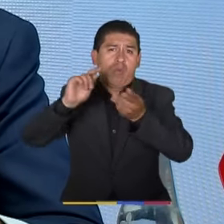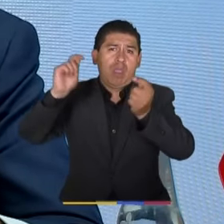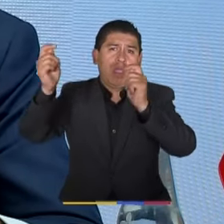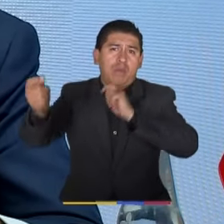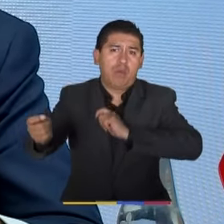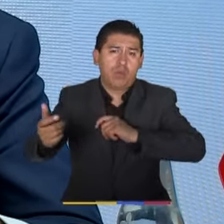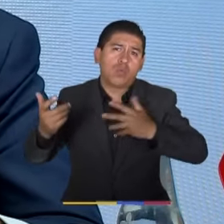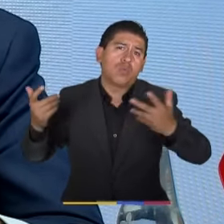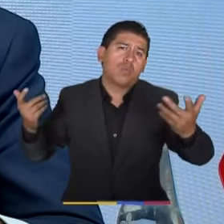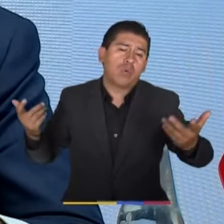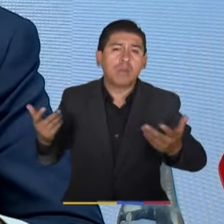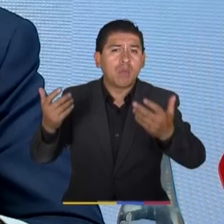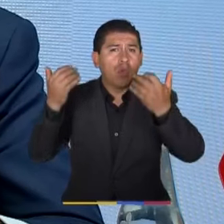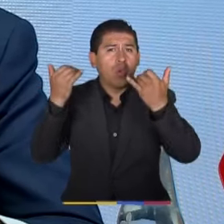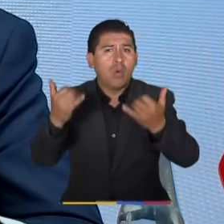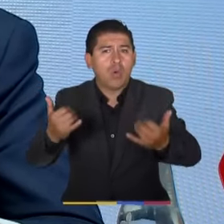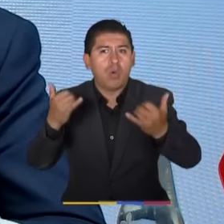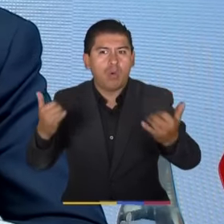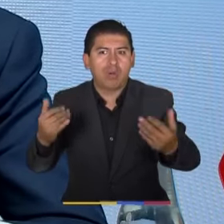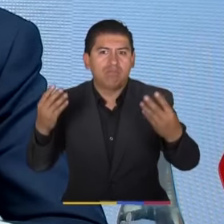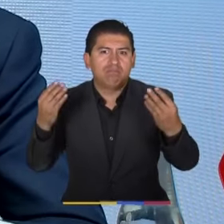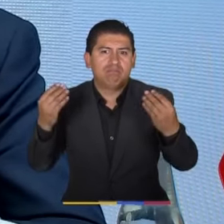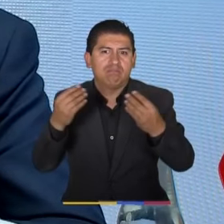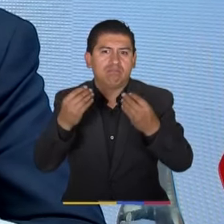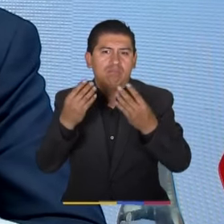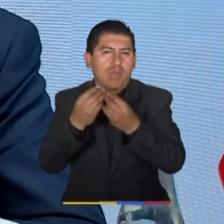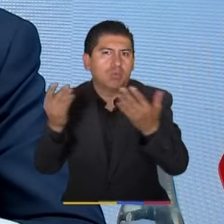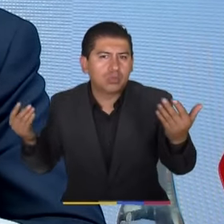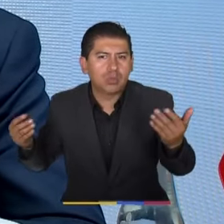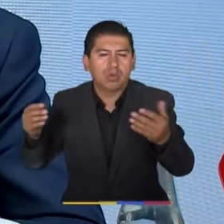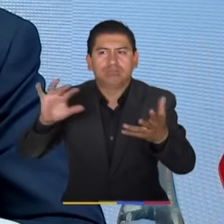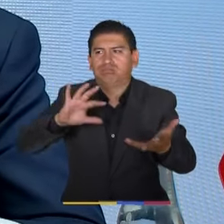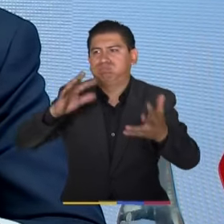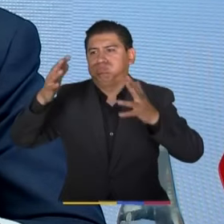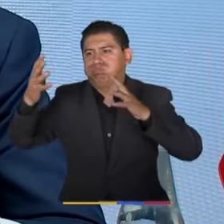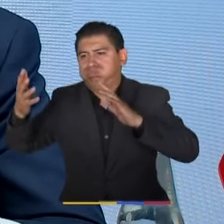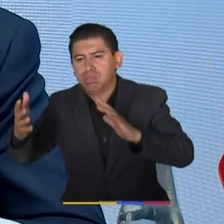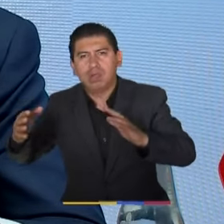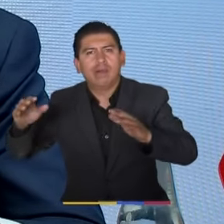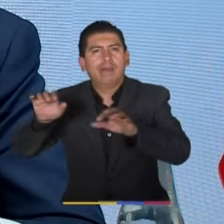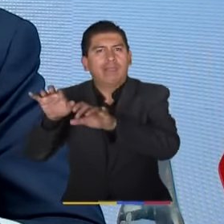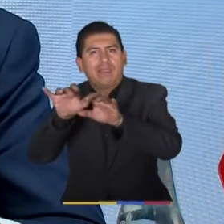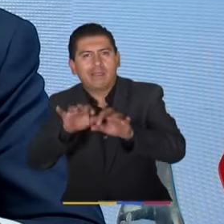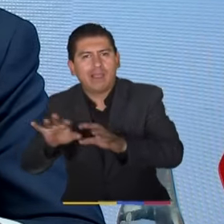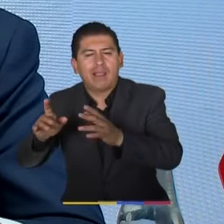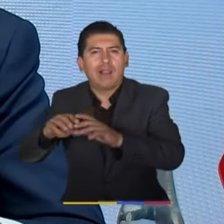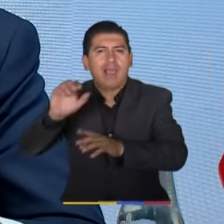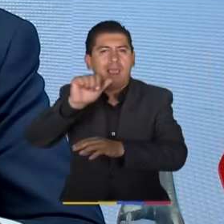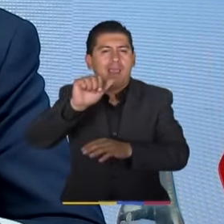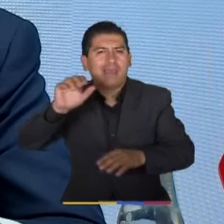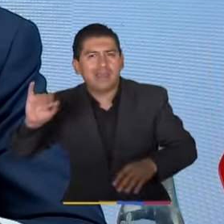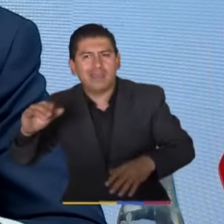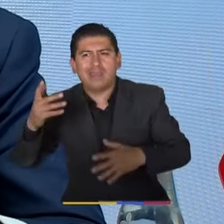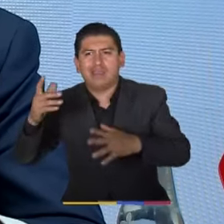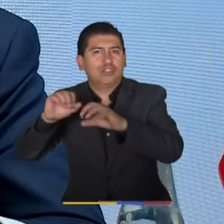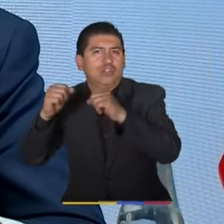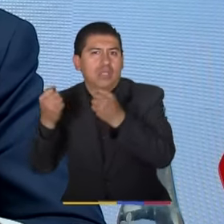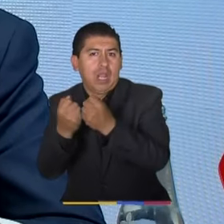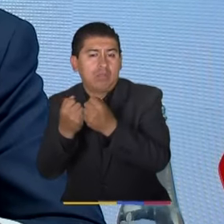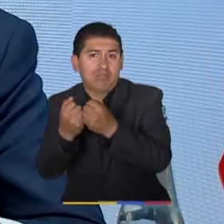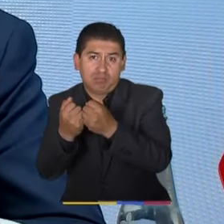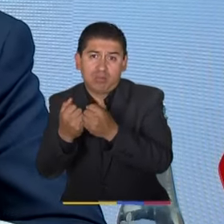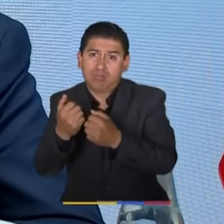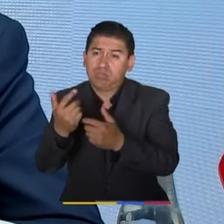triple transición digital, ecológica y social, que debe percibirse como una oportunidad para